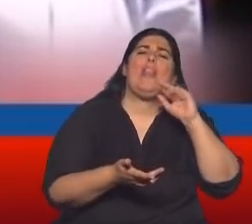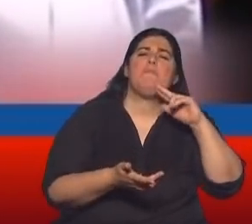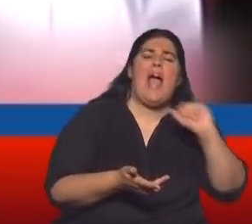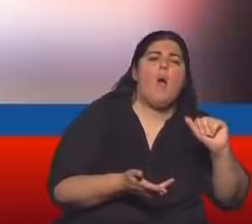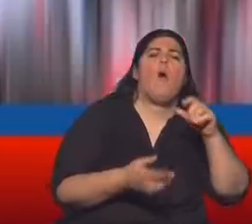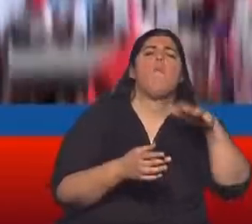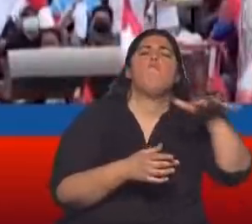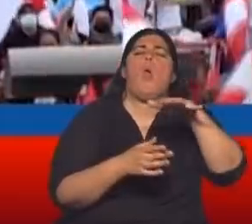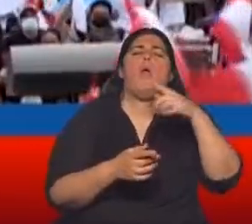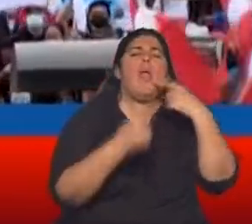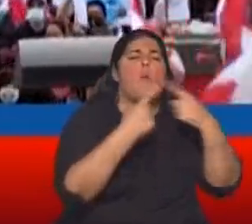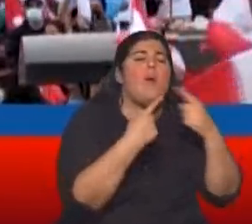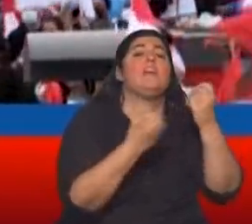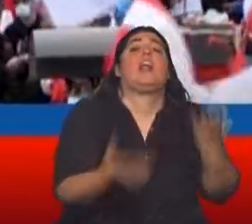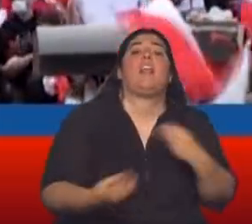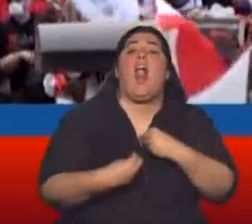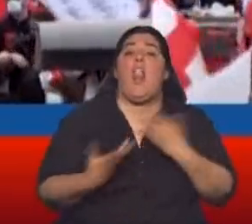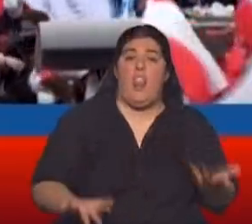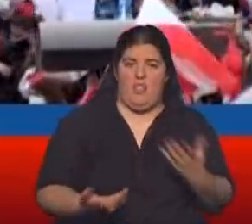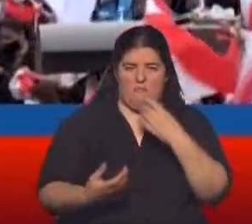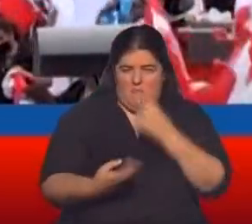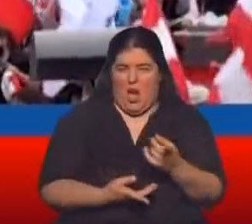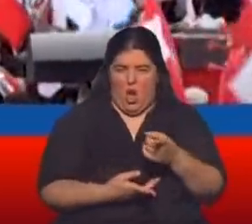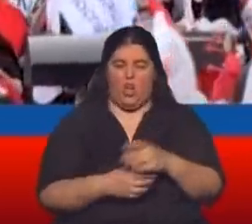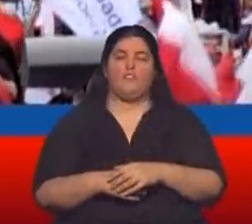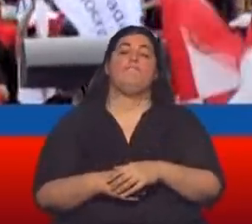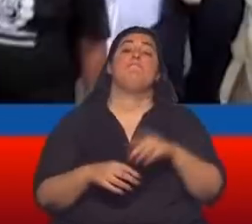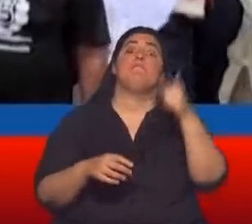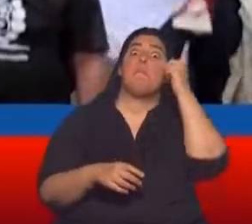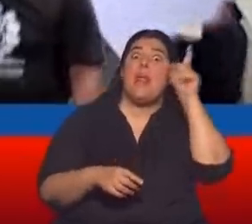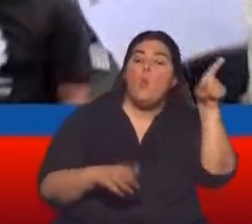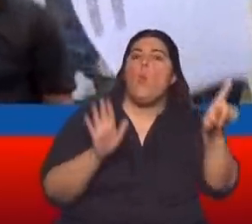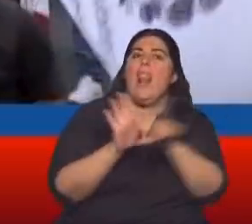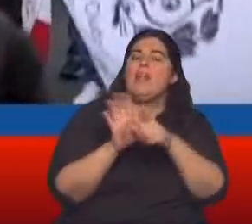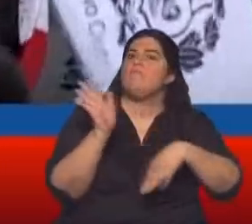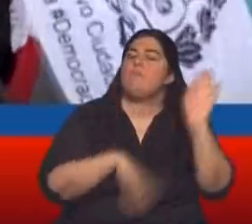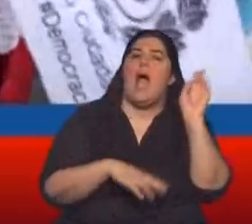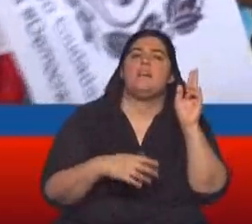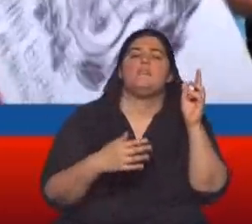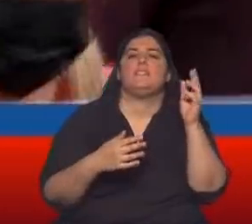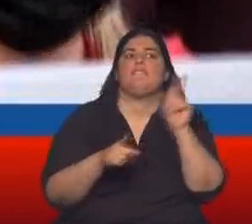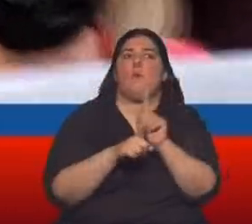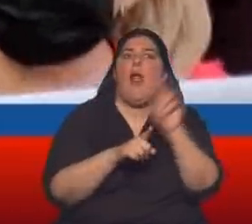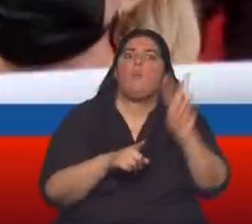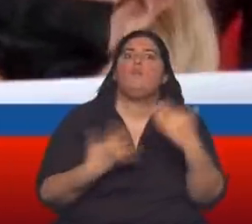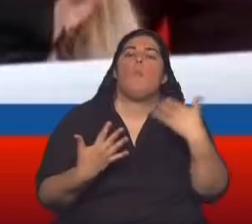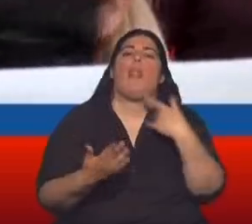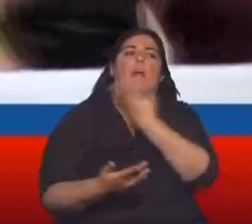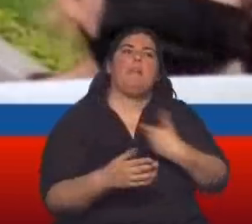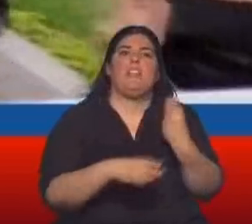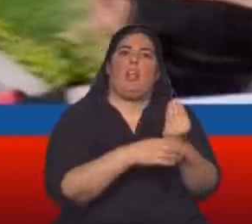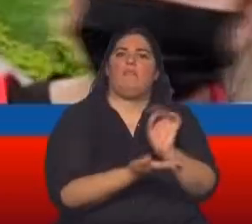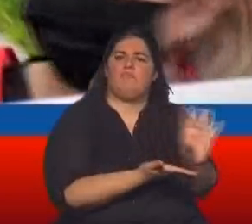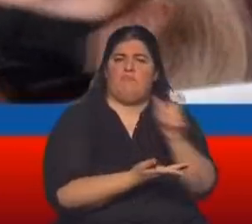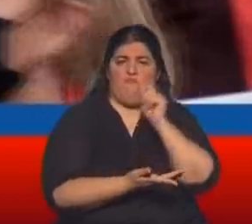pueblos profundos? Sin dudas, las leyes de Perú son las más permisivas para desplazar jefes de Estado desde el Parlamento.